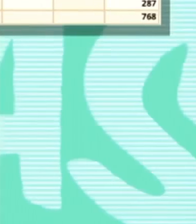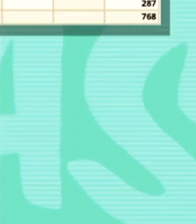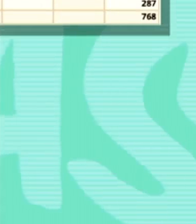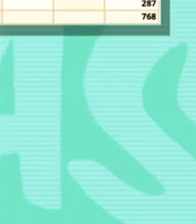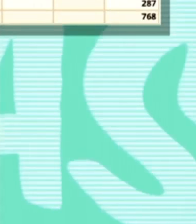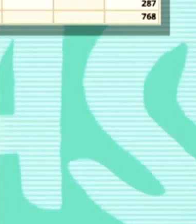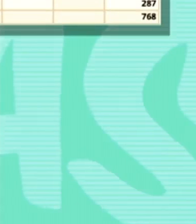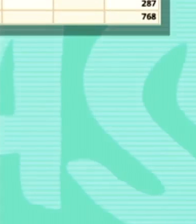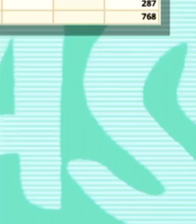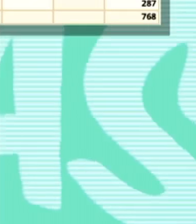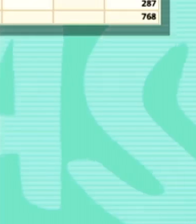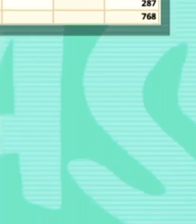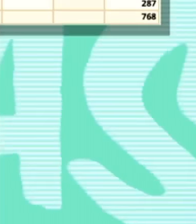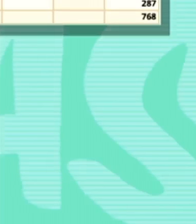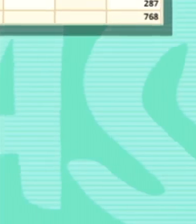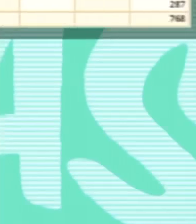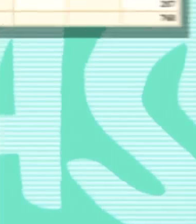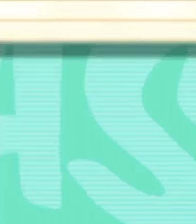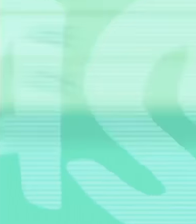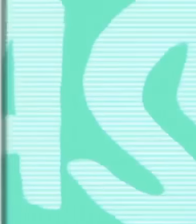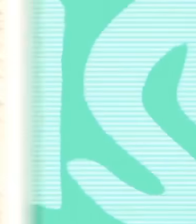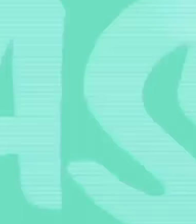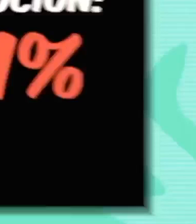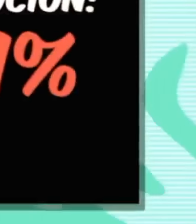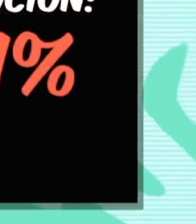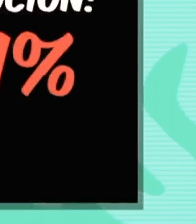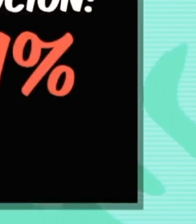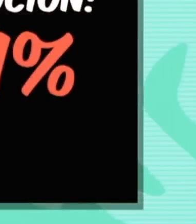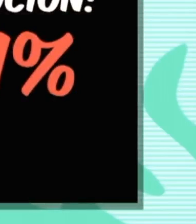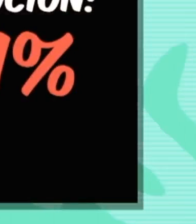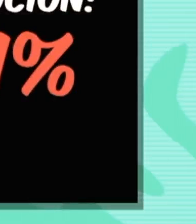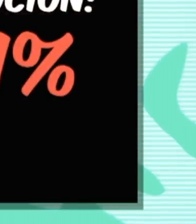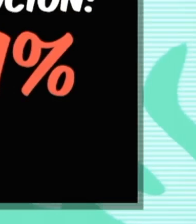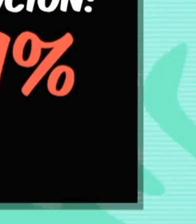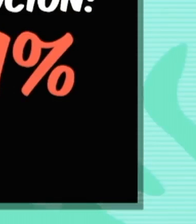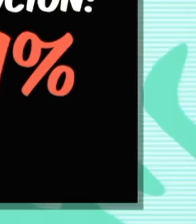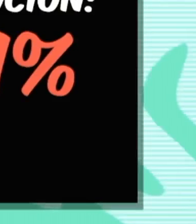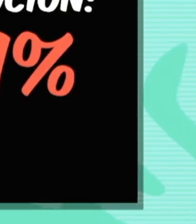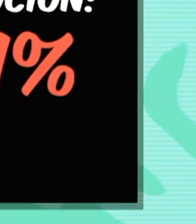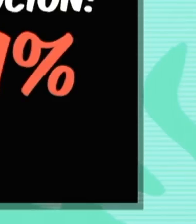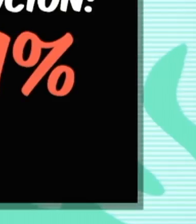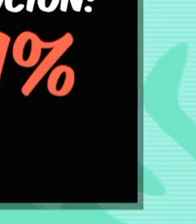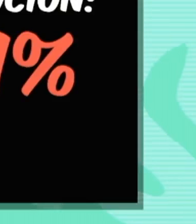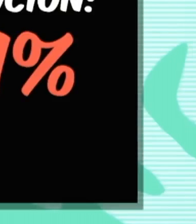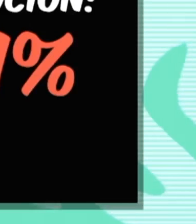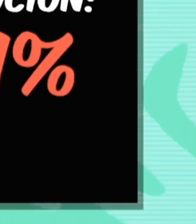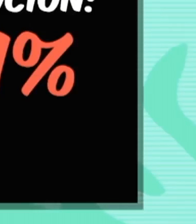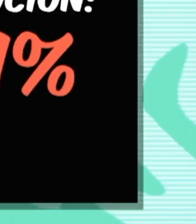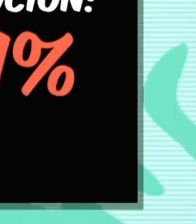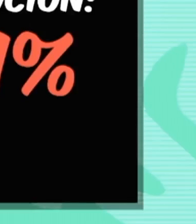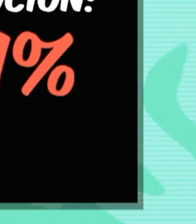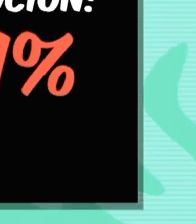semestre de 2026, el delito de extorsión disminuyó 5.11% respecto al mismo periodo del año anterior, según el reporte